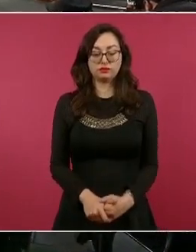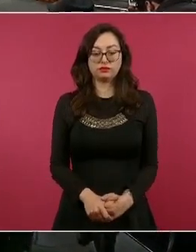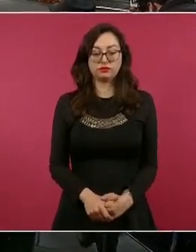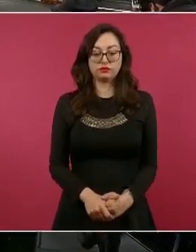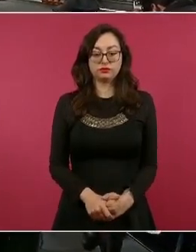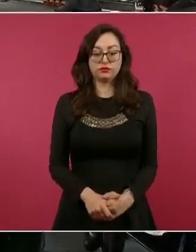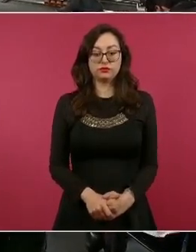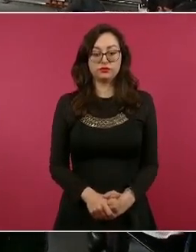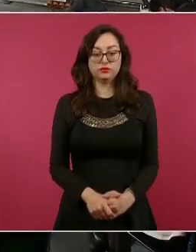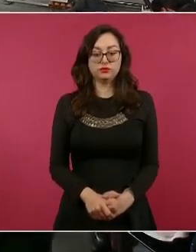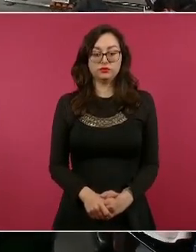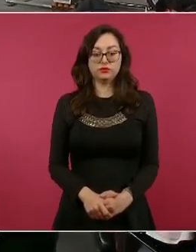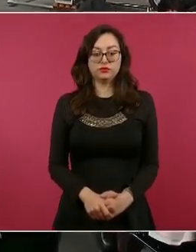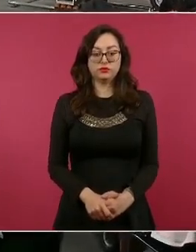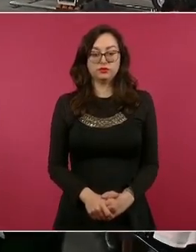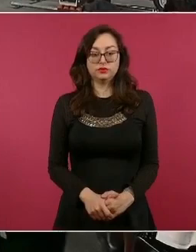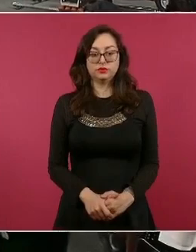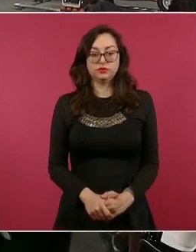Súbele.